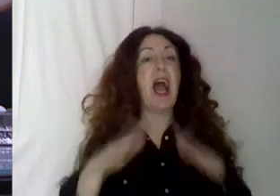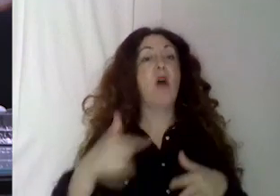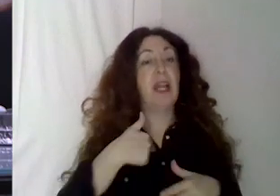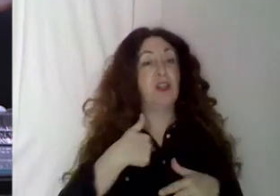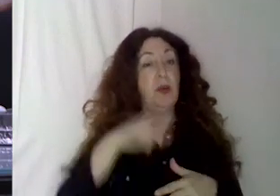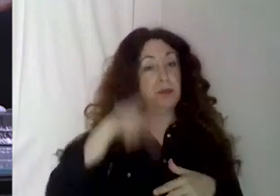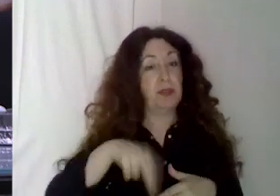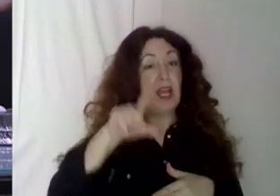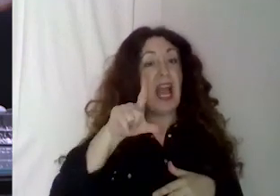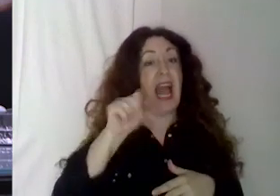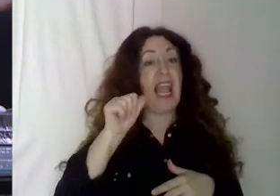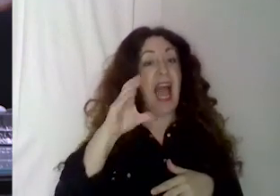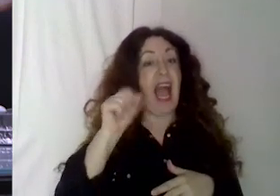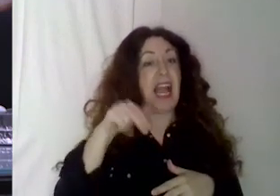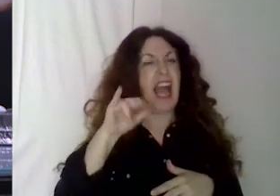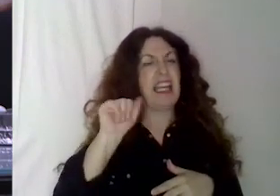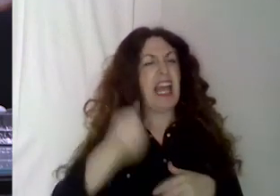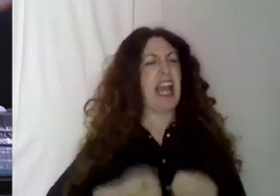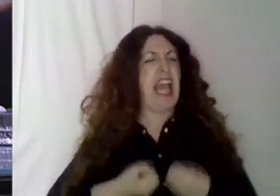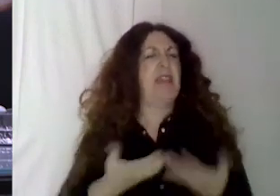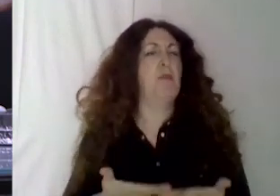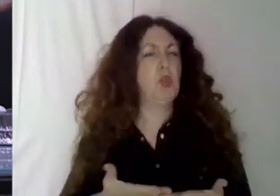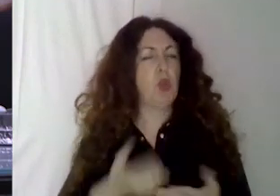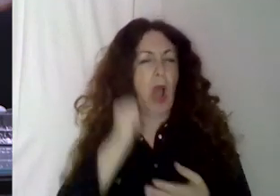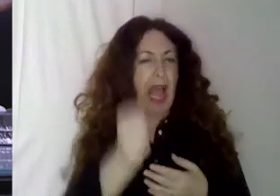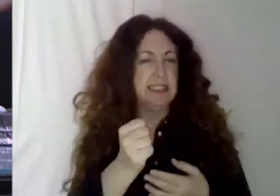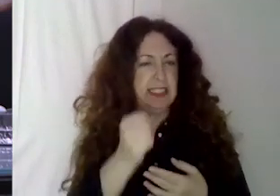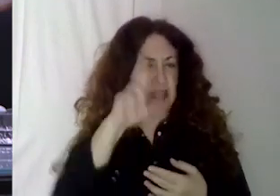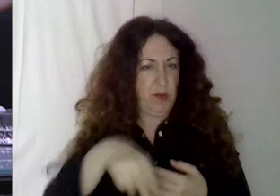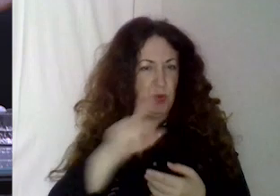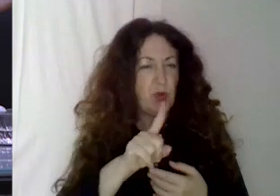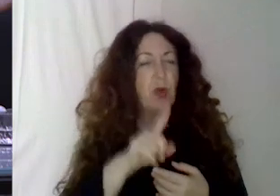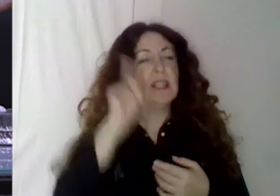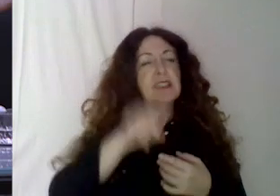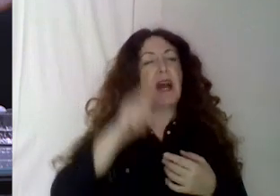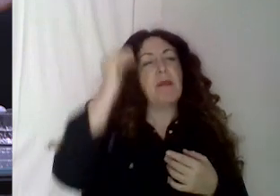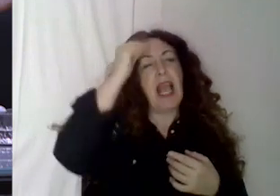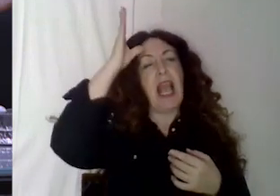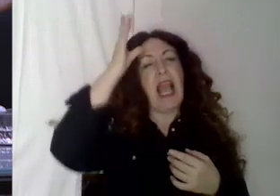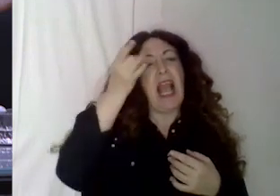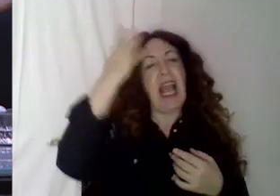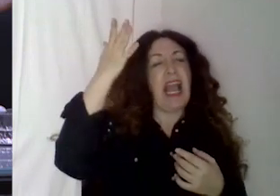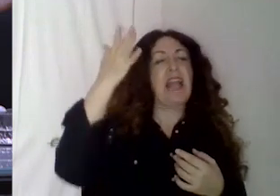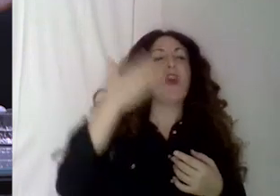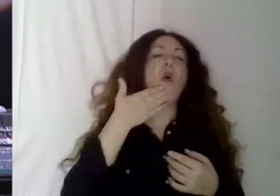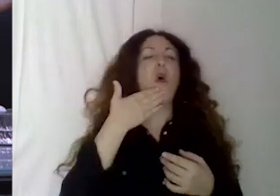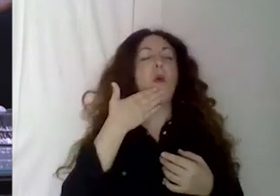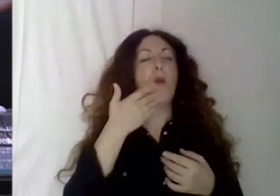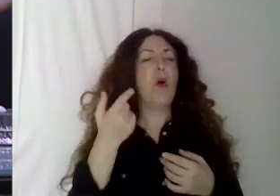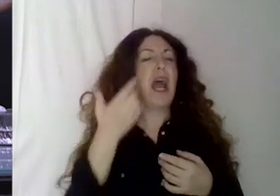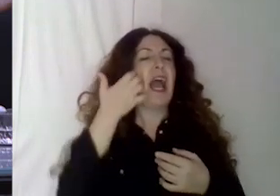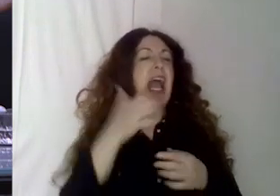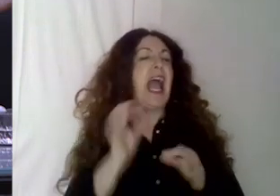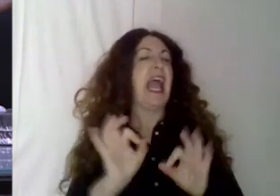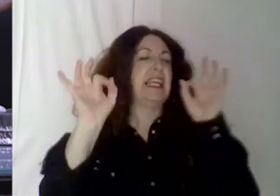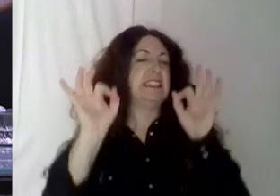común de los mortales pues no tenemos esa pulsión, afortunadamente para el resto que estamos circulando, y es esa excepcionalidad que